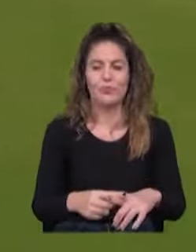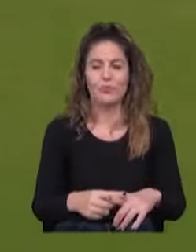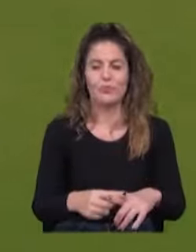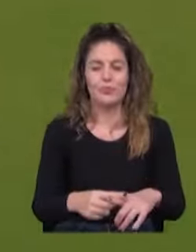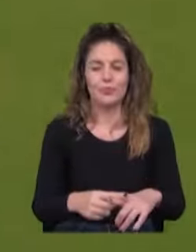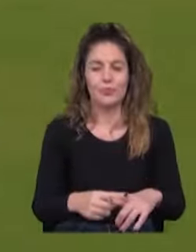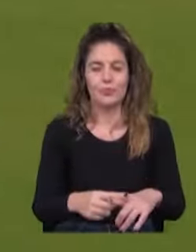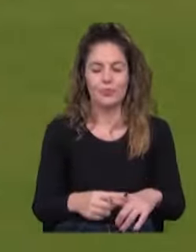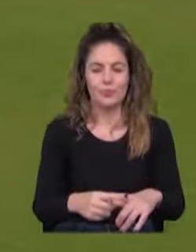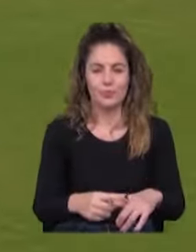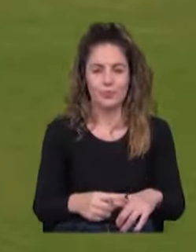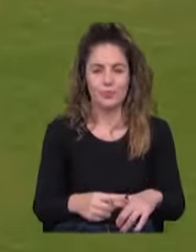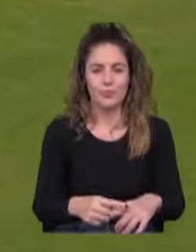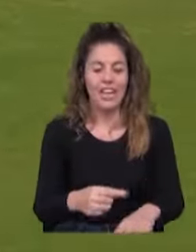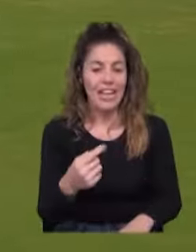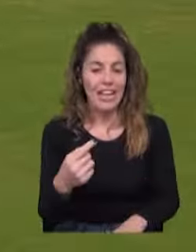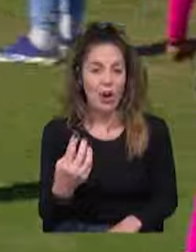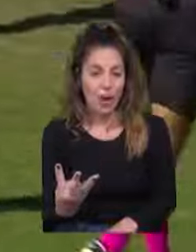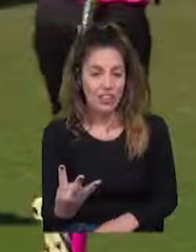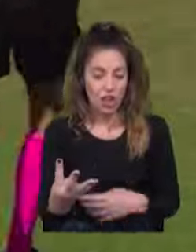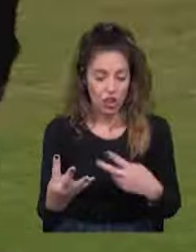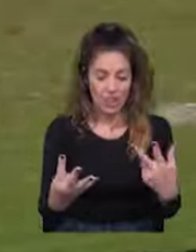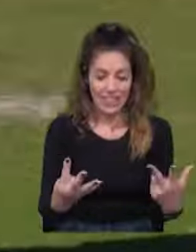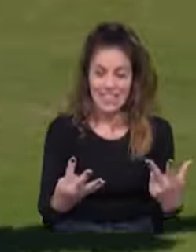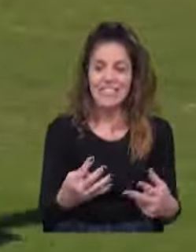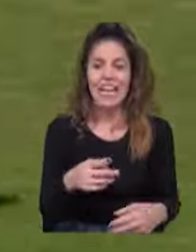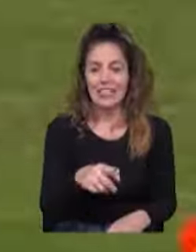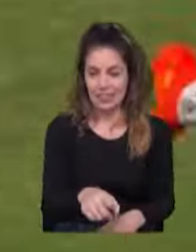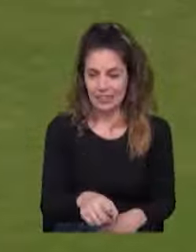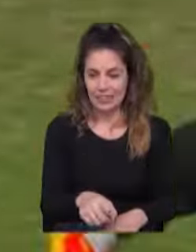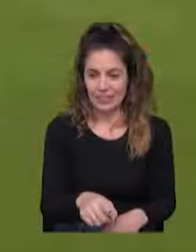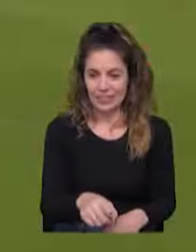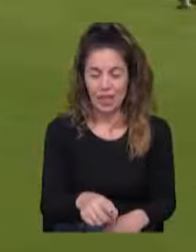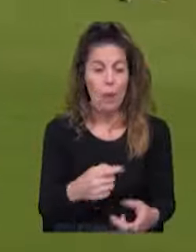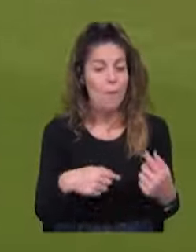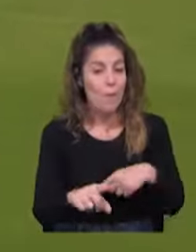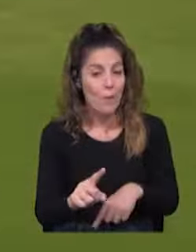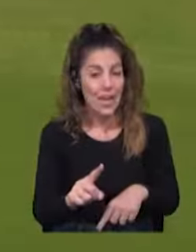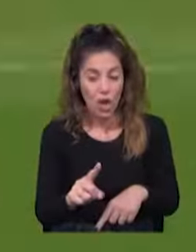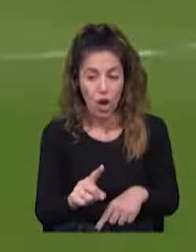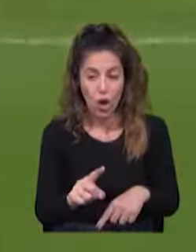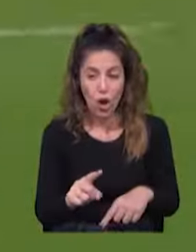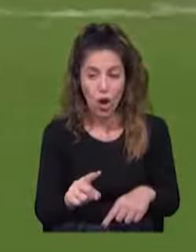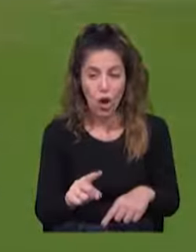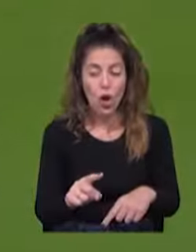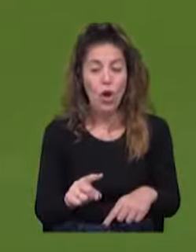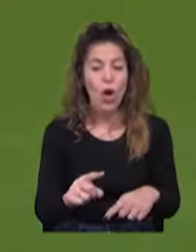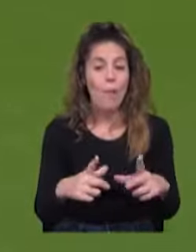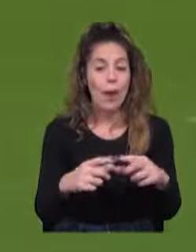Fénix y el 34 los 51 Alex Vázquez pero papelito con su